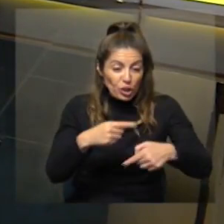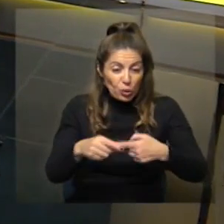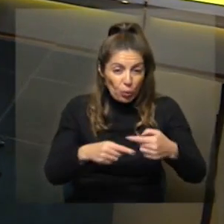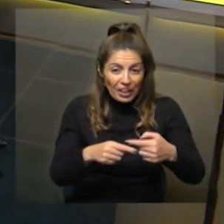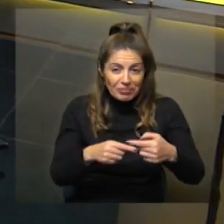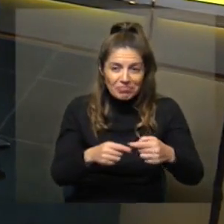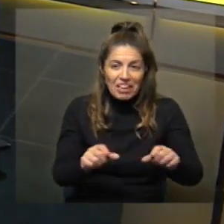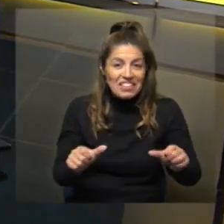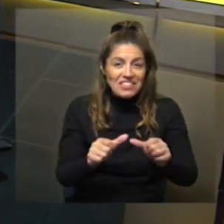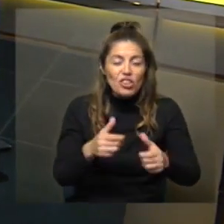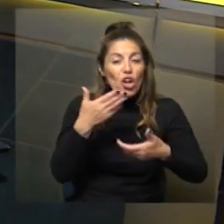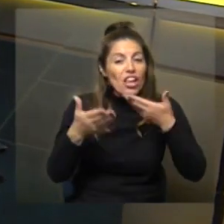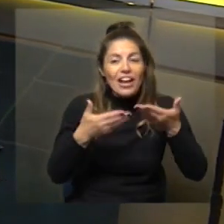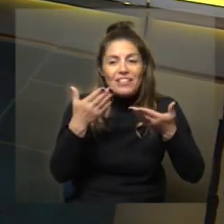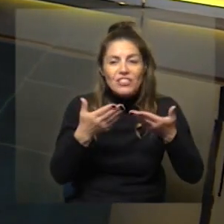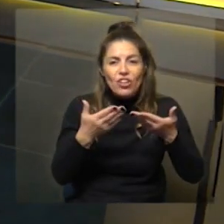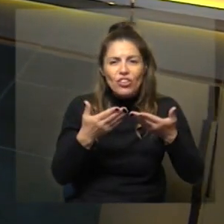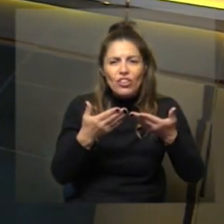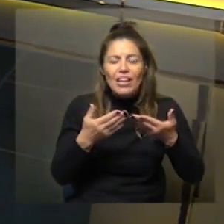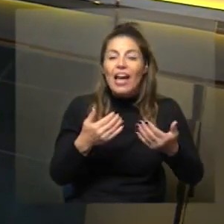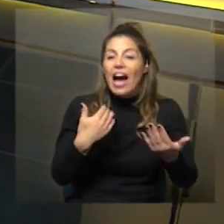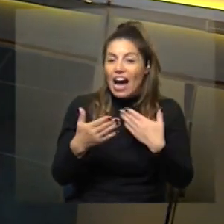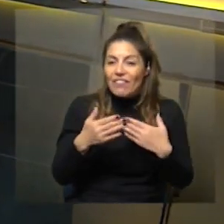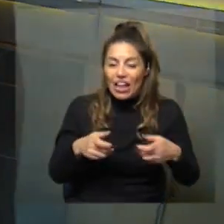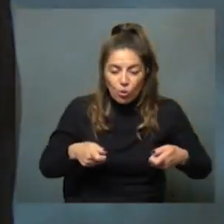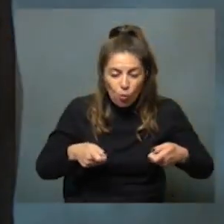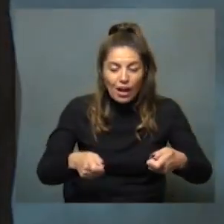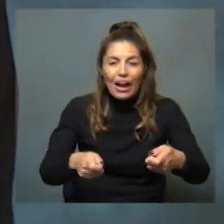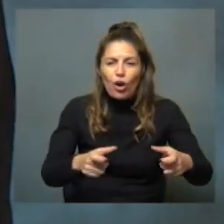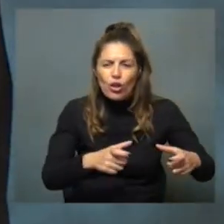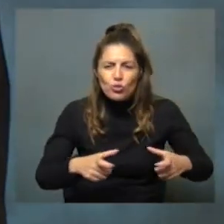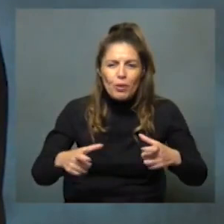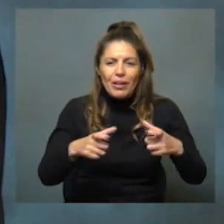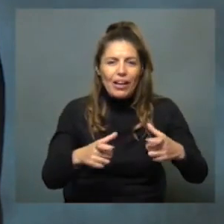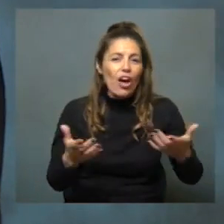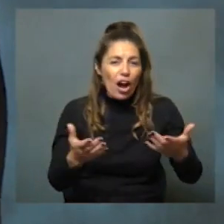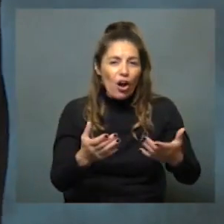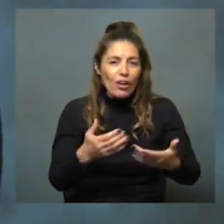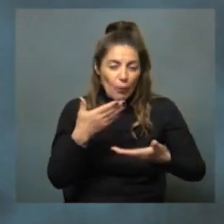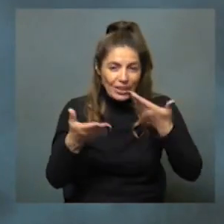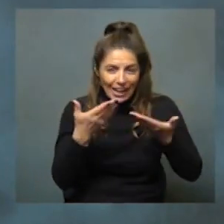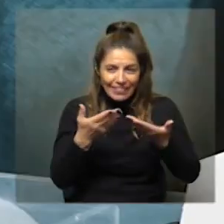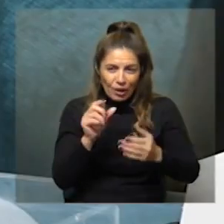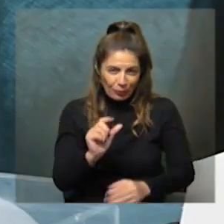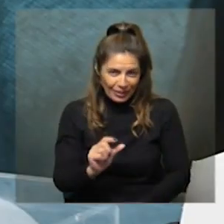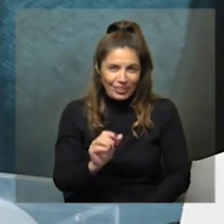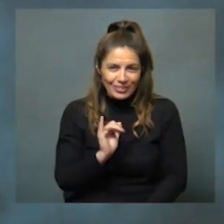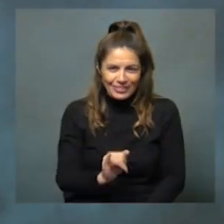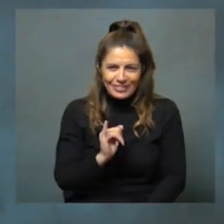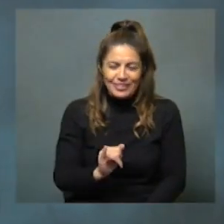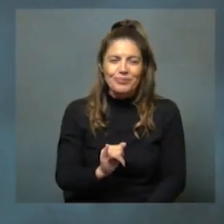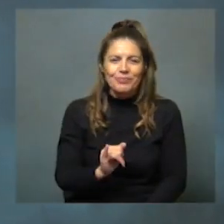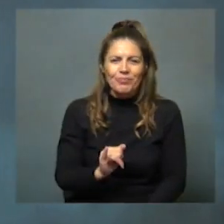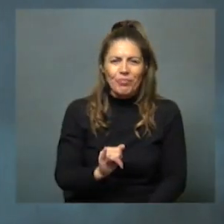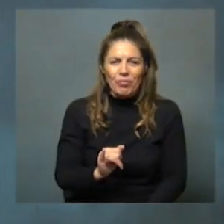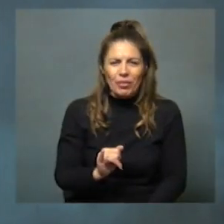Y bueno, en la canción dice, un carro de supermercado, bueno, ahora la voy a cantar pedacito, aunque sea. Gracias, un ratito, sí.